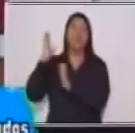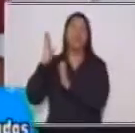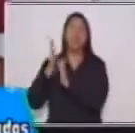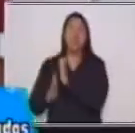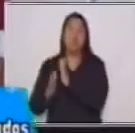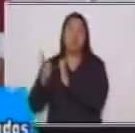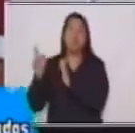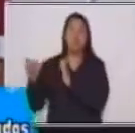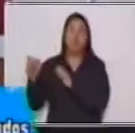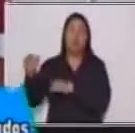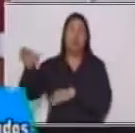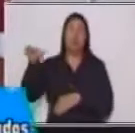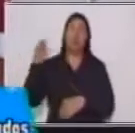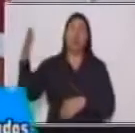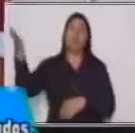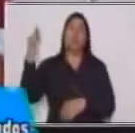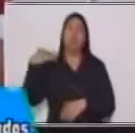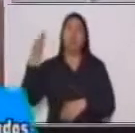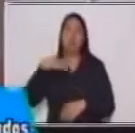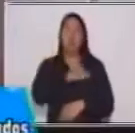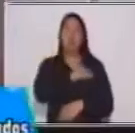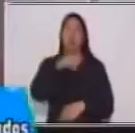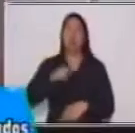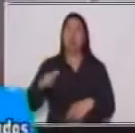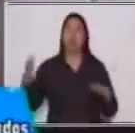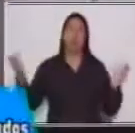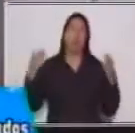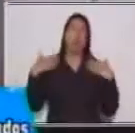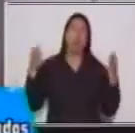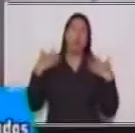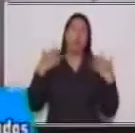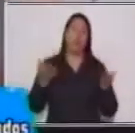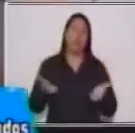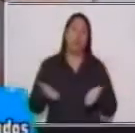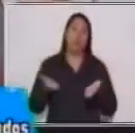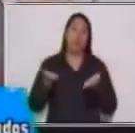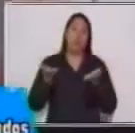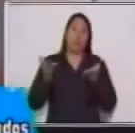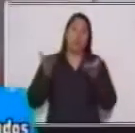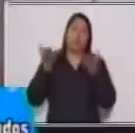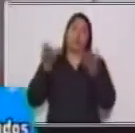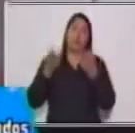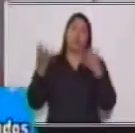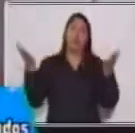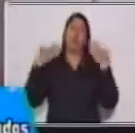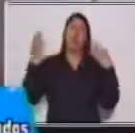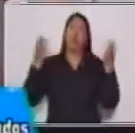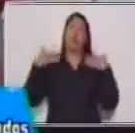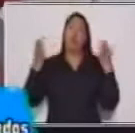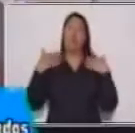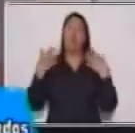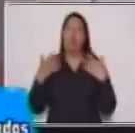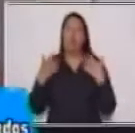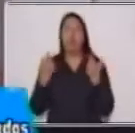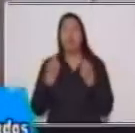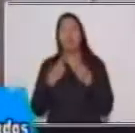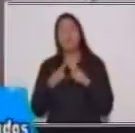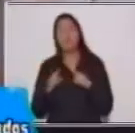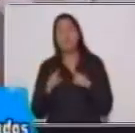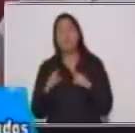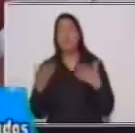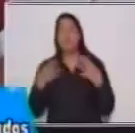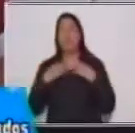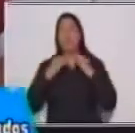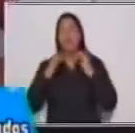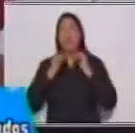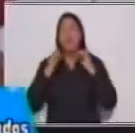ahí la temperatura es más alta y entonces tenemos que usar un vestuario más liviano, sentimos mucho calor, tenemos que tomar